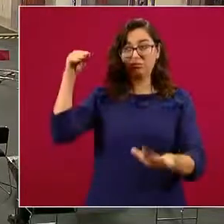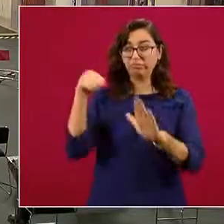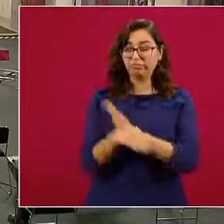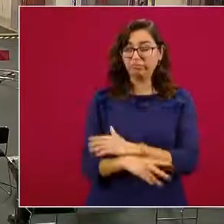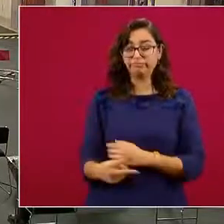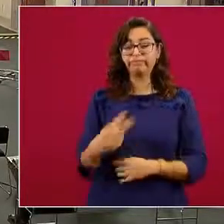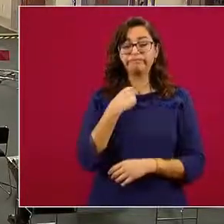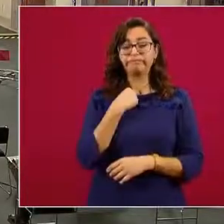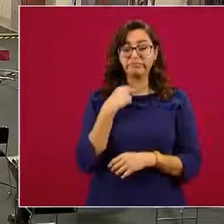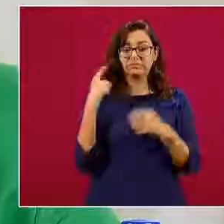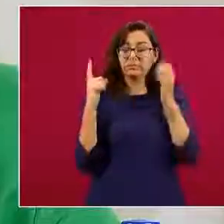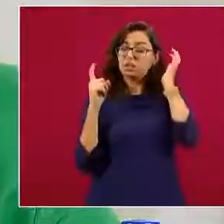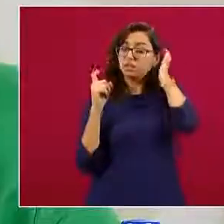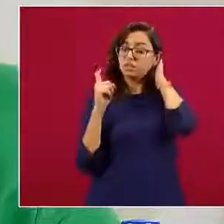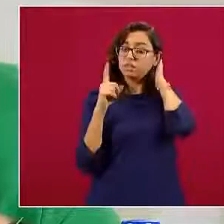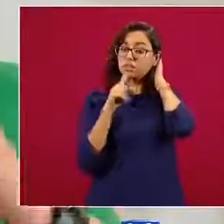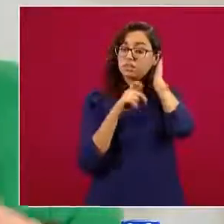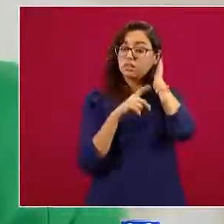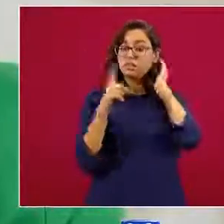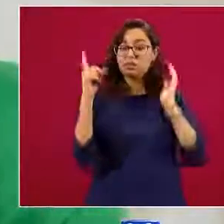manos,